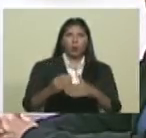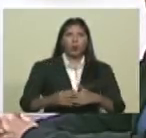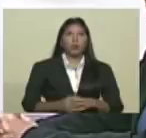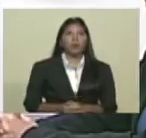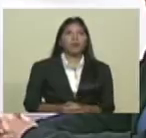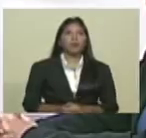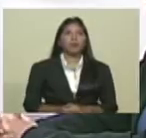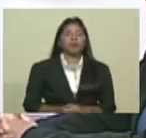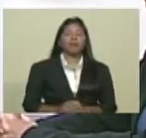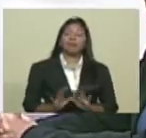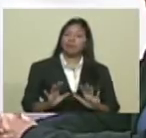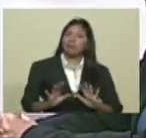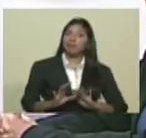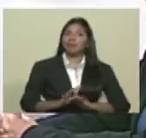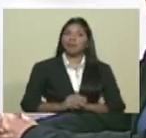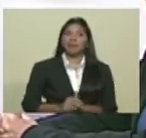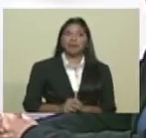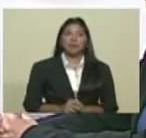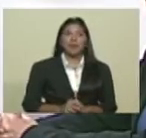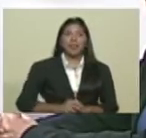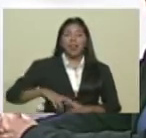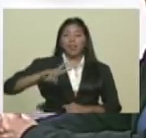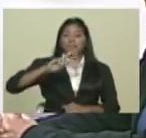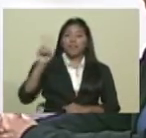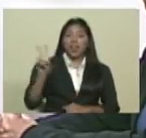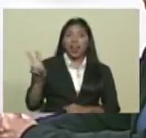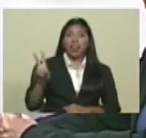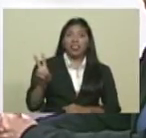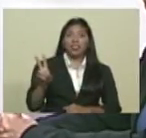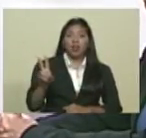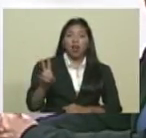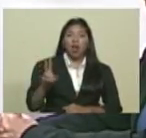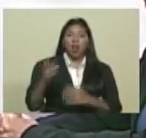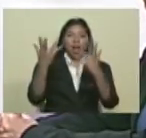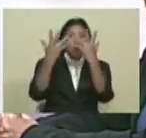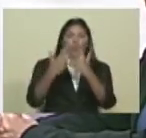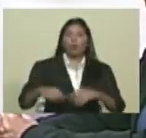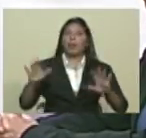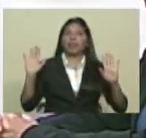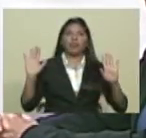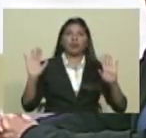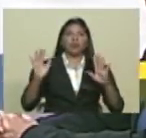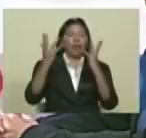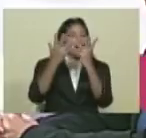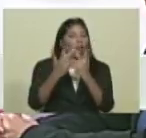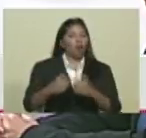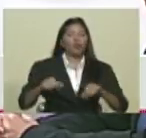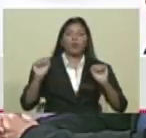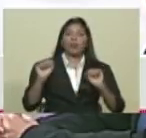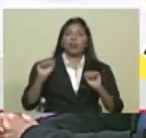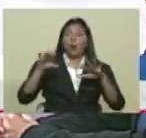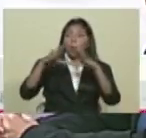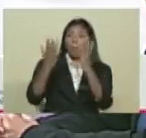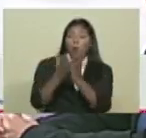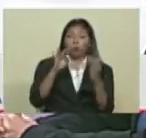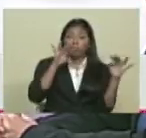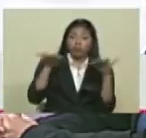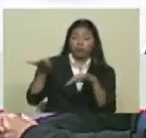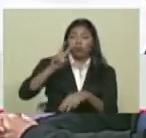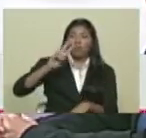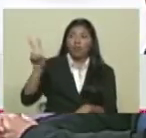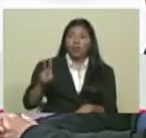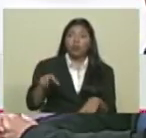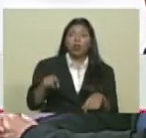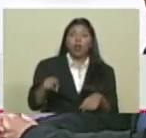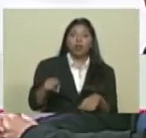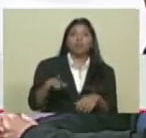Dicho sea de paso, Venezuela el voto es automatizado. Debe saberse a quien nos escucha en el mundo, porque